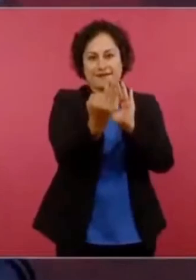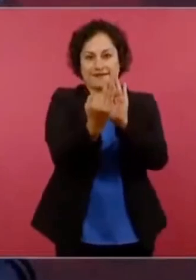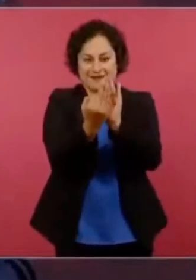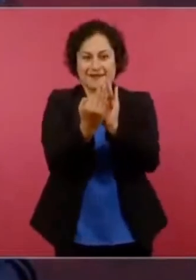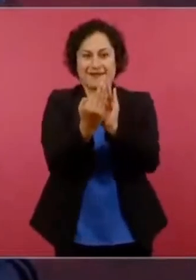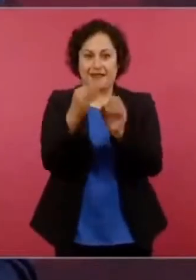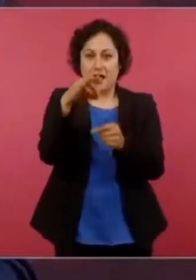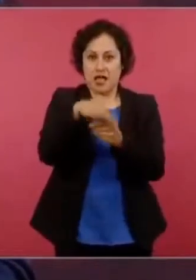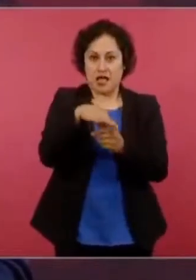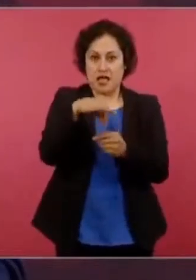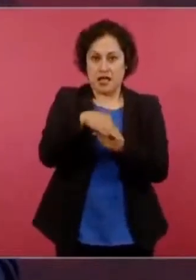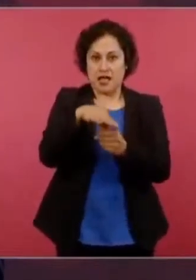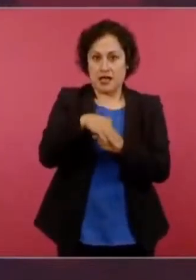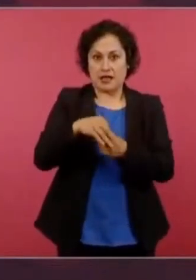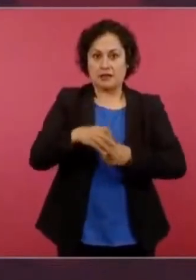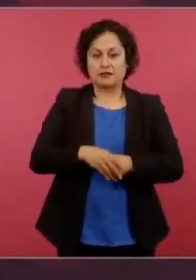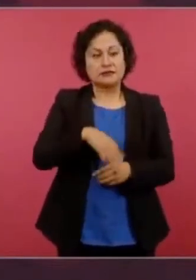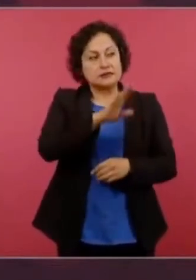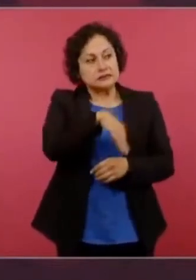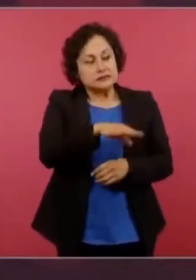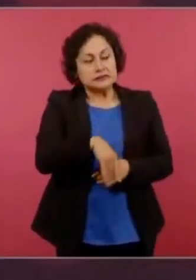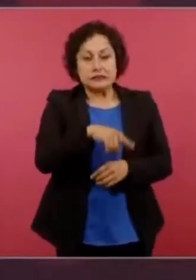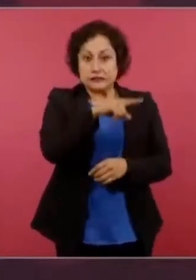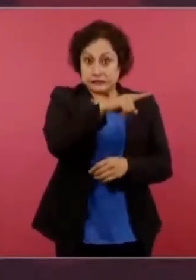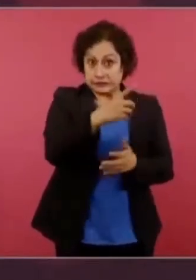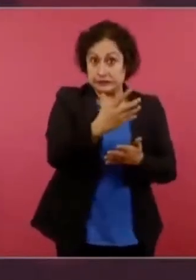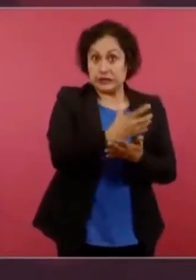ahí hay un avión